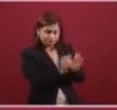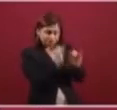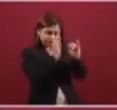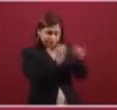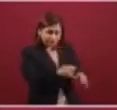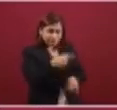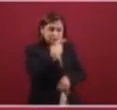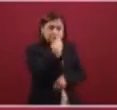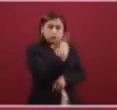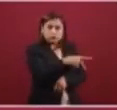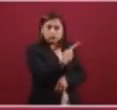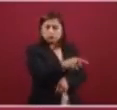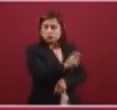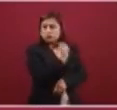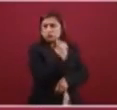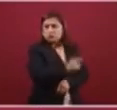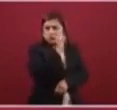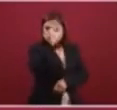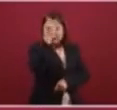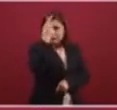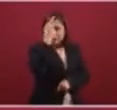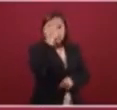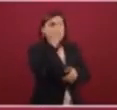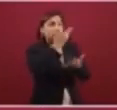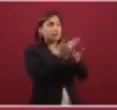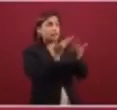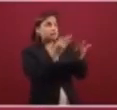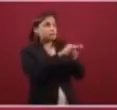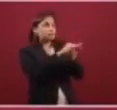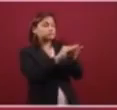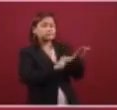de san luís potosí entonces